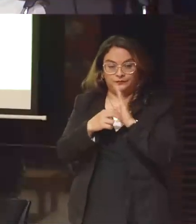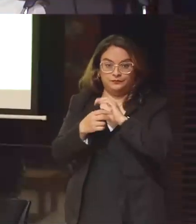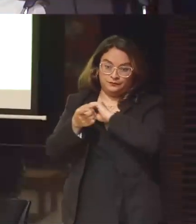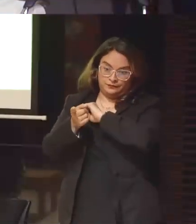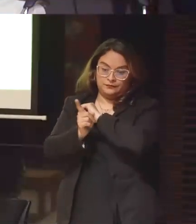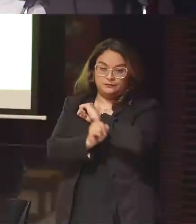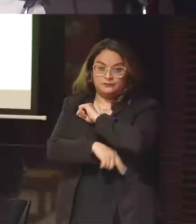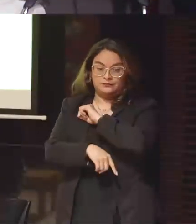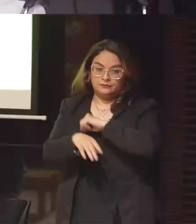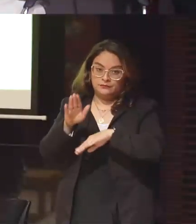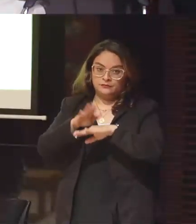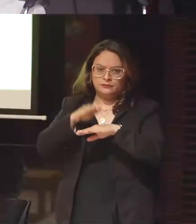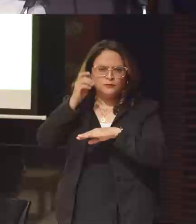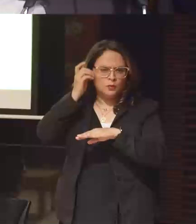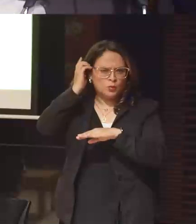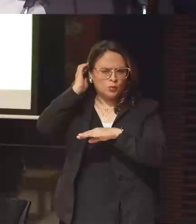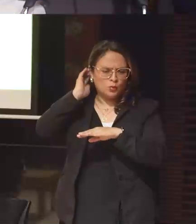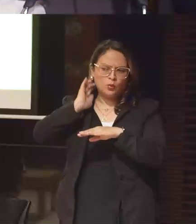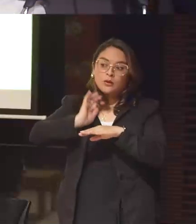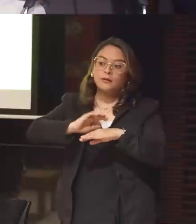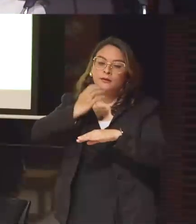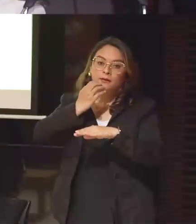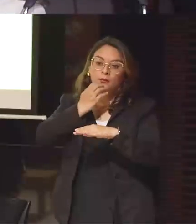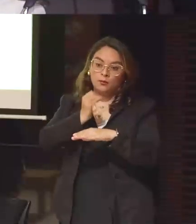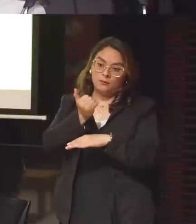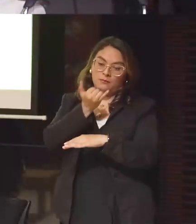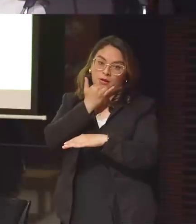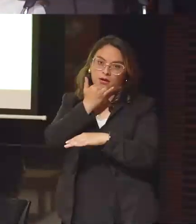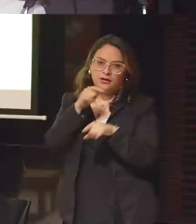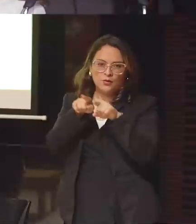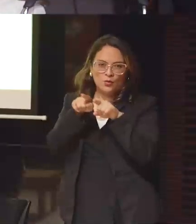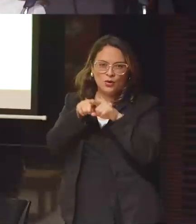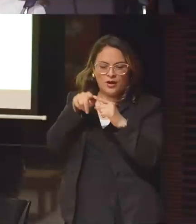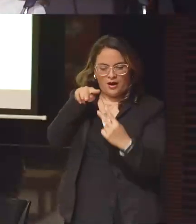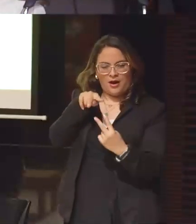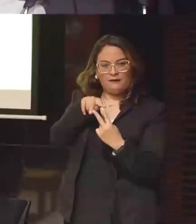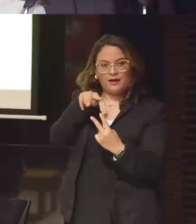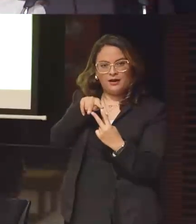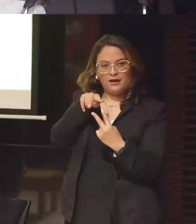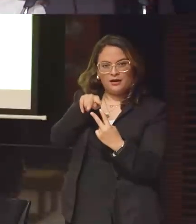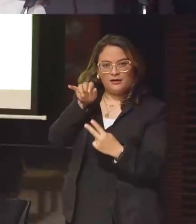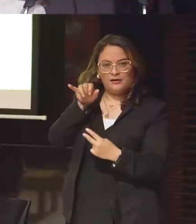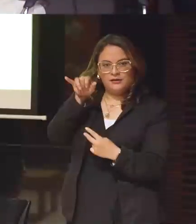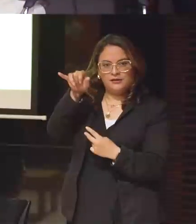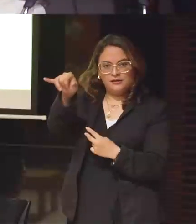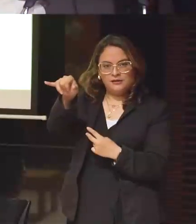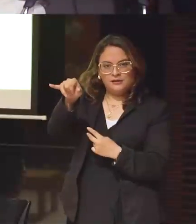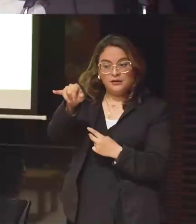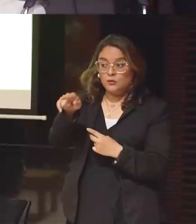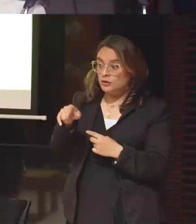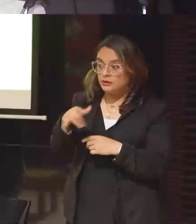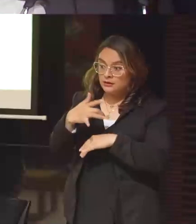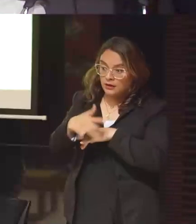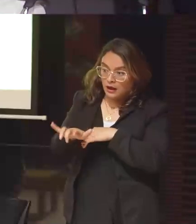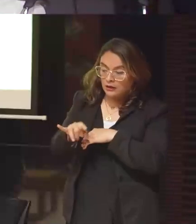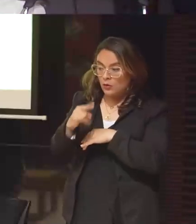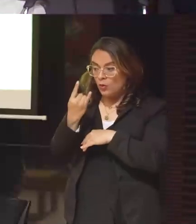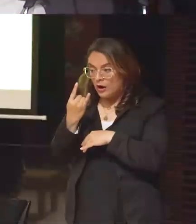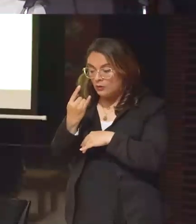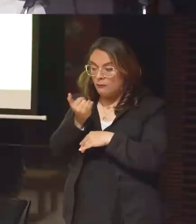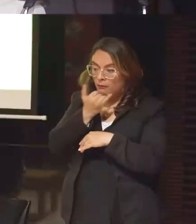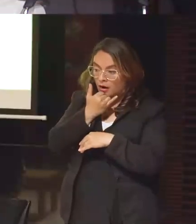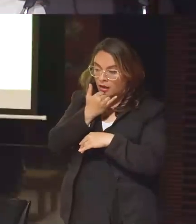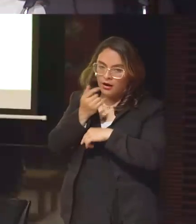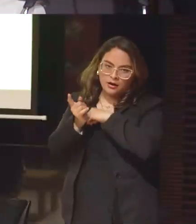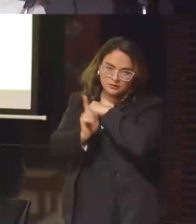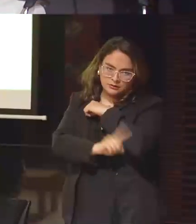usted ya tiene una infracción o un comparendo, tipo Avianca, que si usted tiene un comparendo para hacer esto y esto y esto, aquí no entra, o más bien